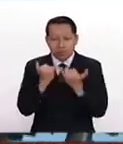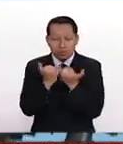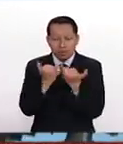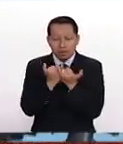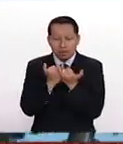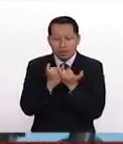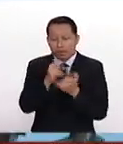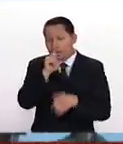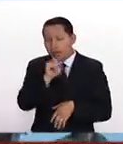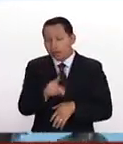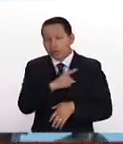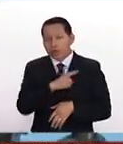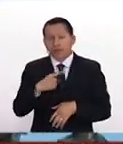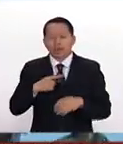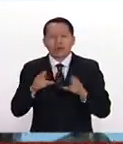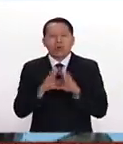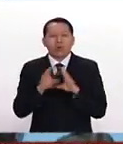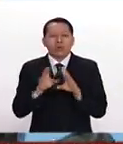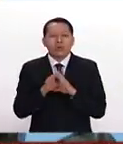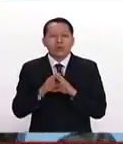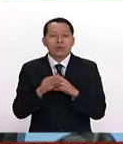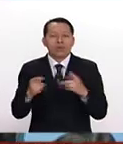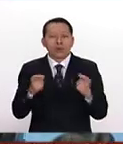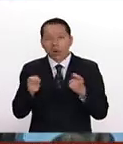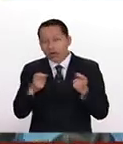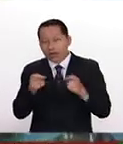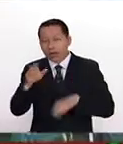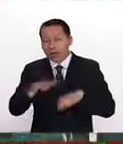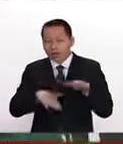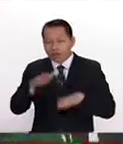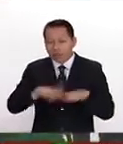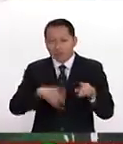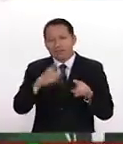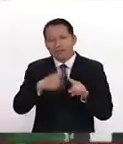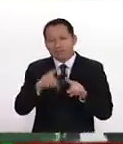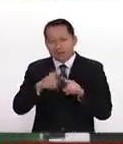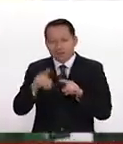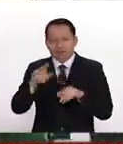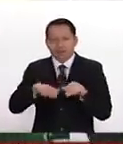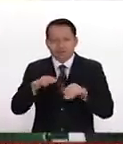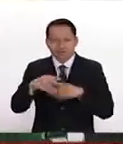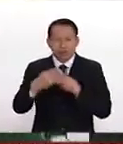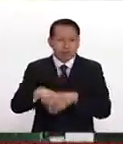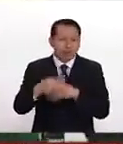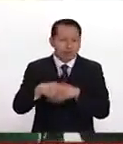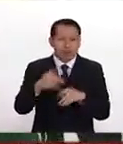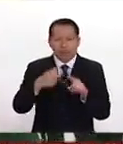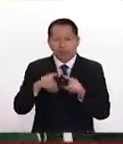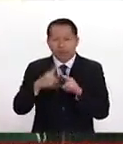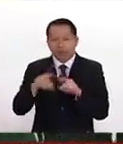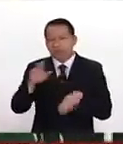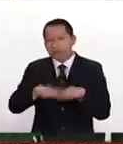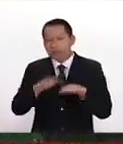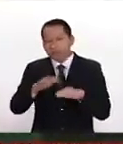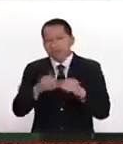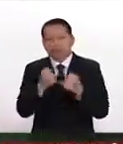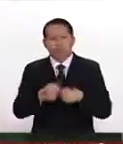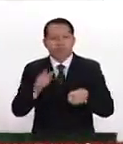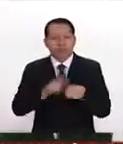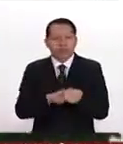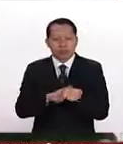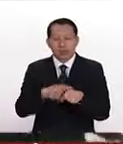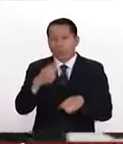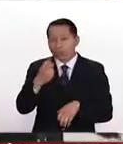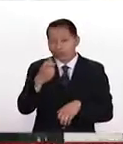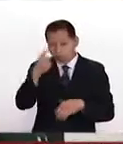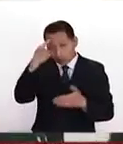tiene que controlar a veces alguna marcha o estar en algún evento social y eso ha sido yo